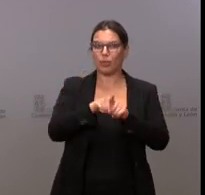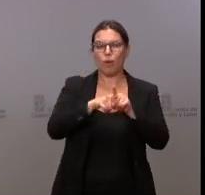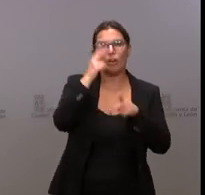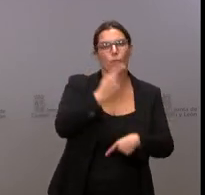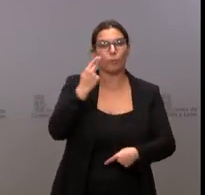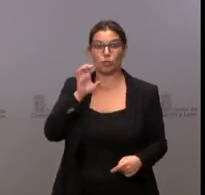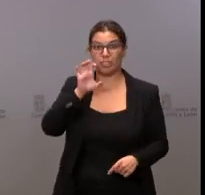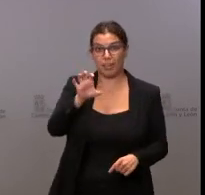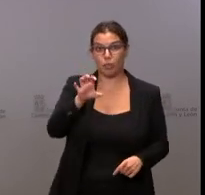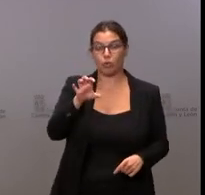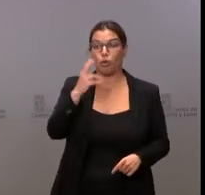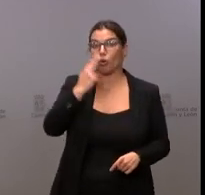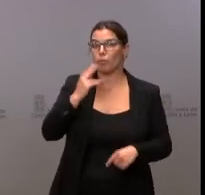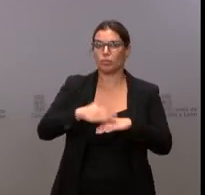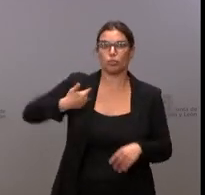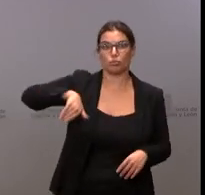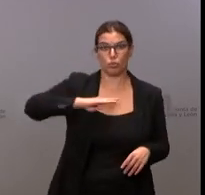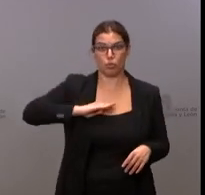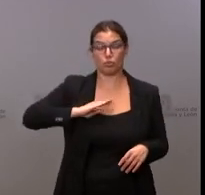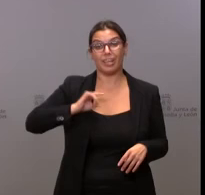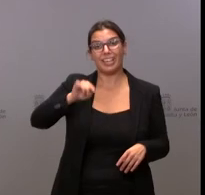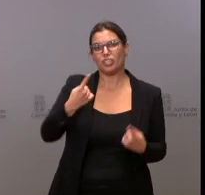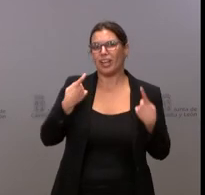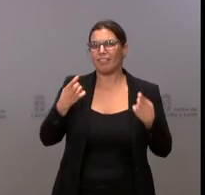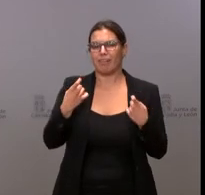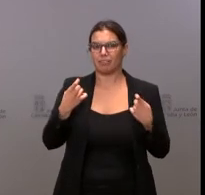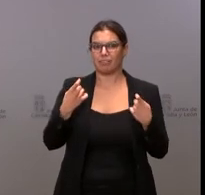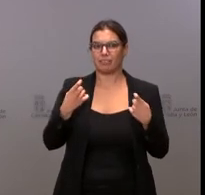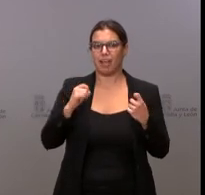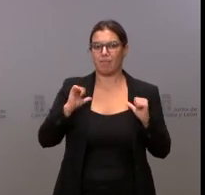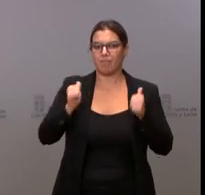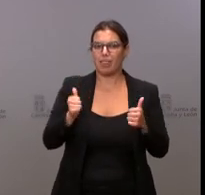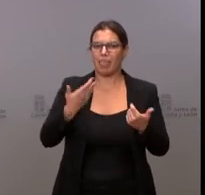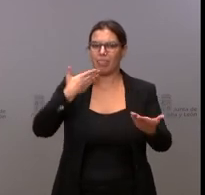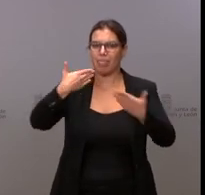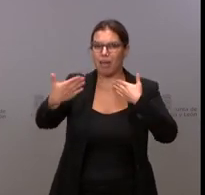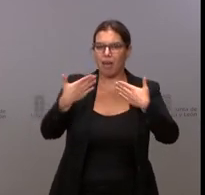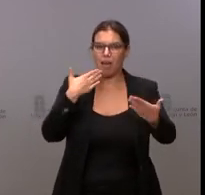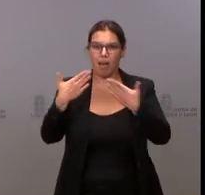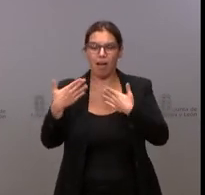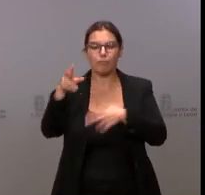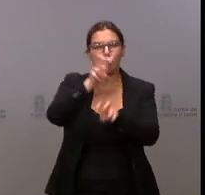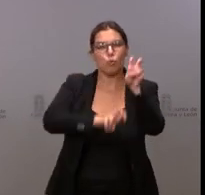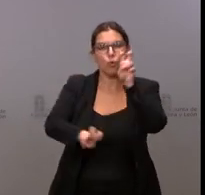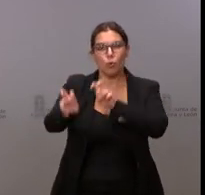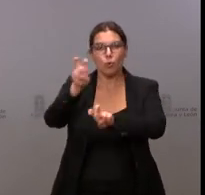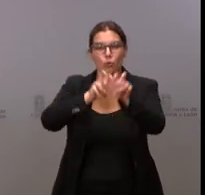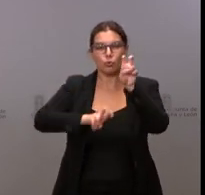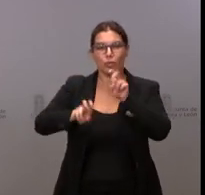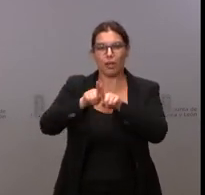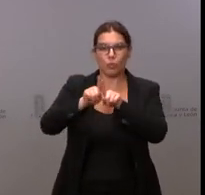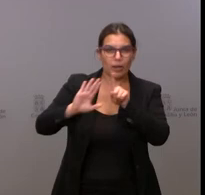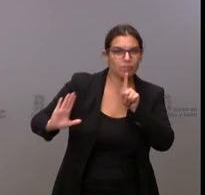cuestión de todos y es preciso que se entable un intenso diálogo en busca del deseado